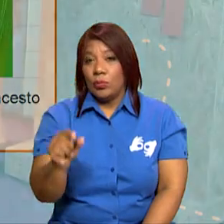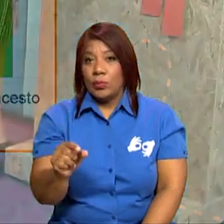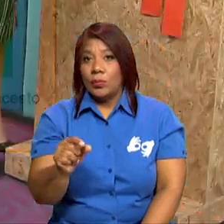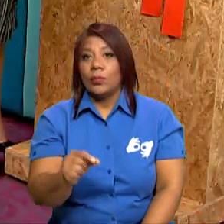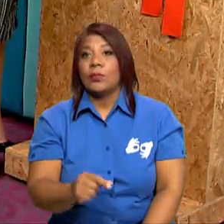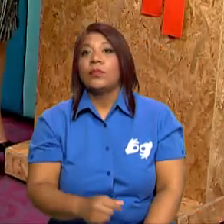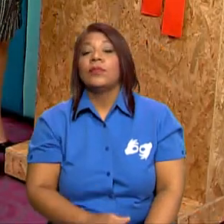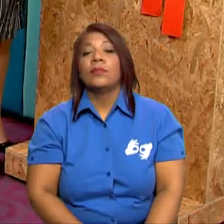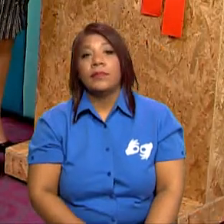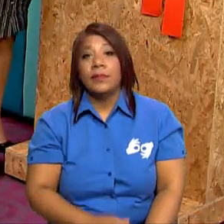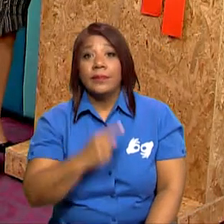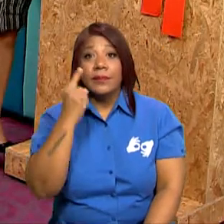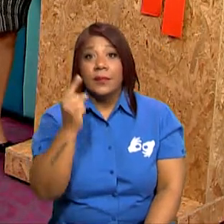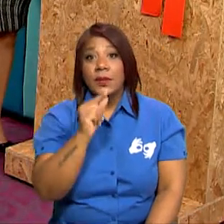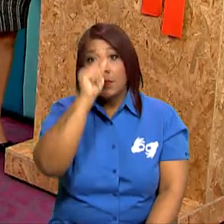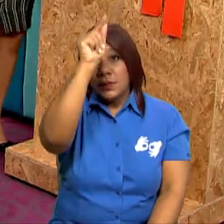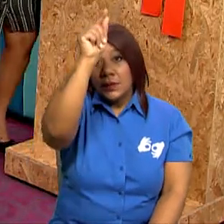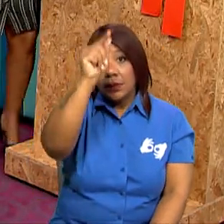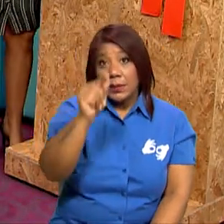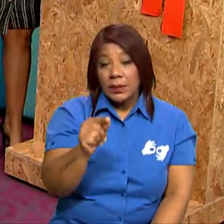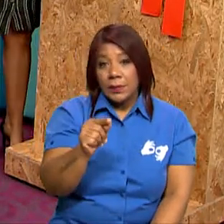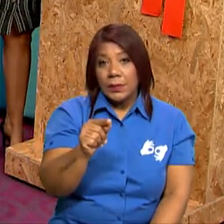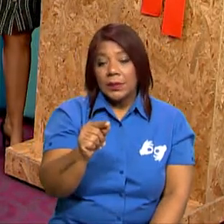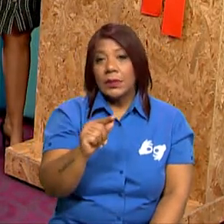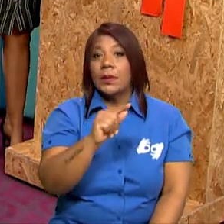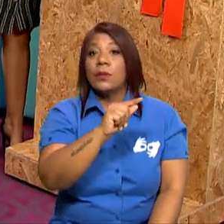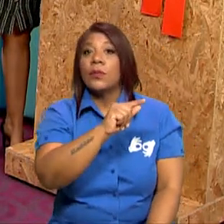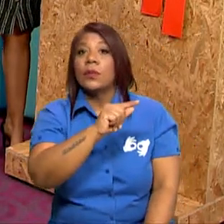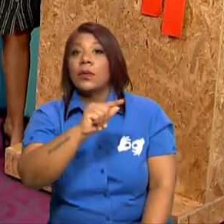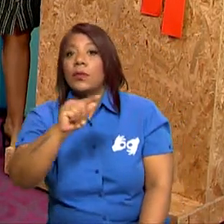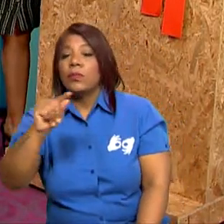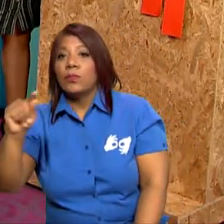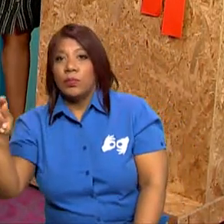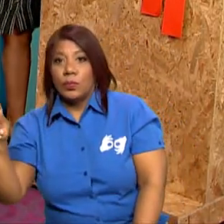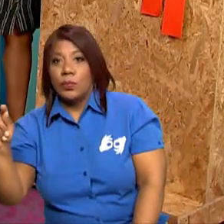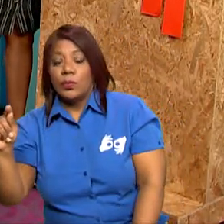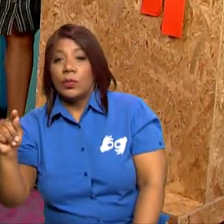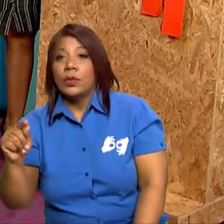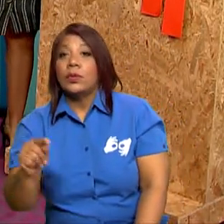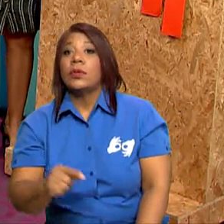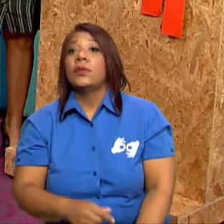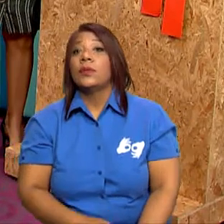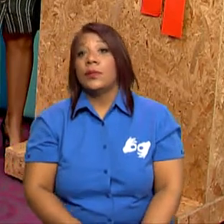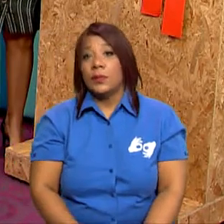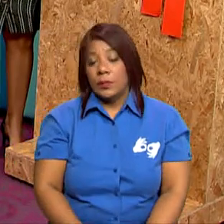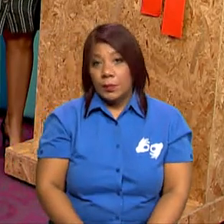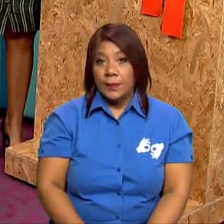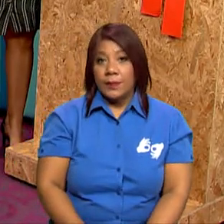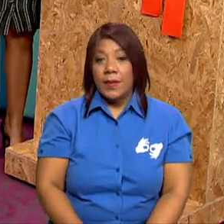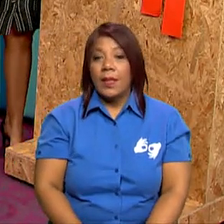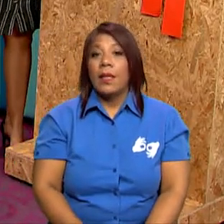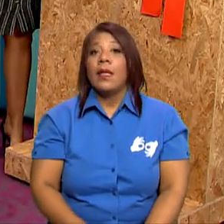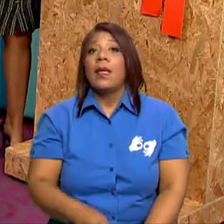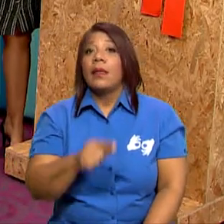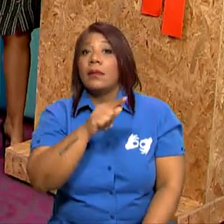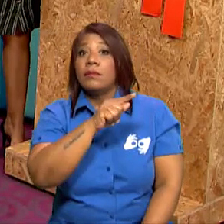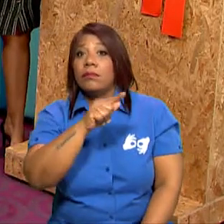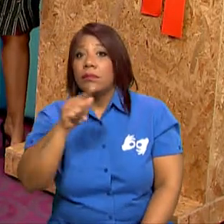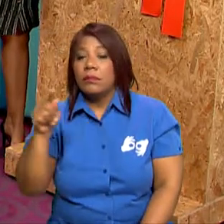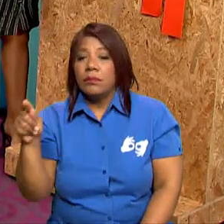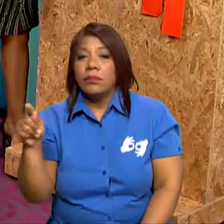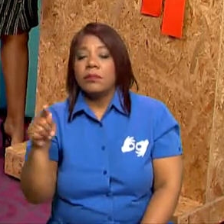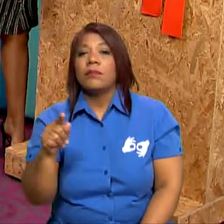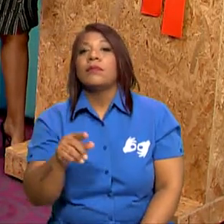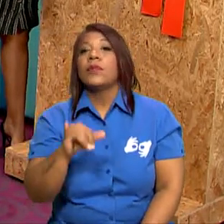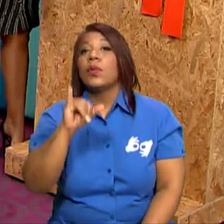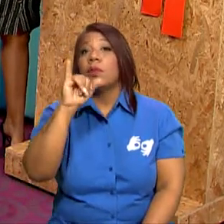línea horizontal, ¿sí? En la parte de abajo vamos a escribir la variable con sus indicadores,